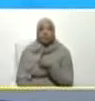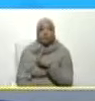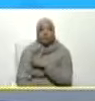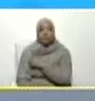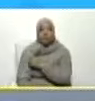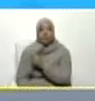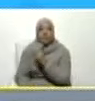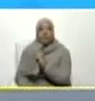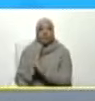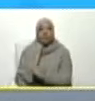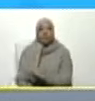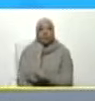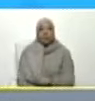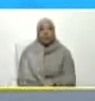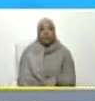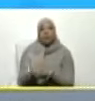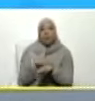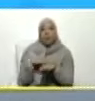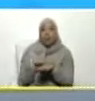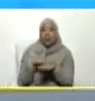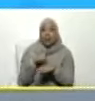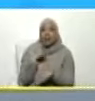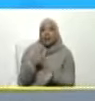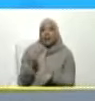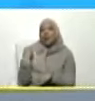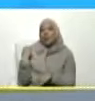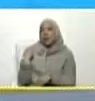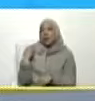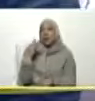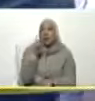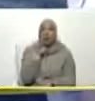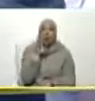a Mortadela, que ahora es ministro.